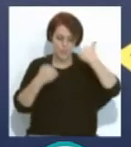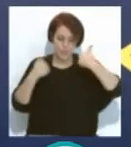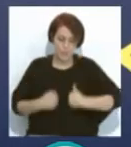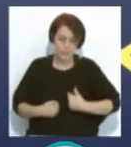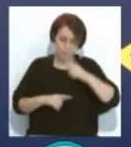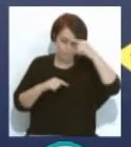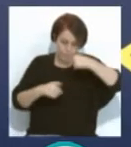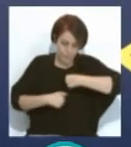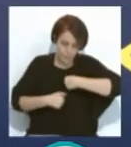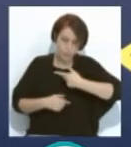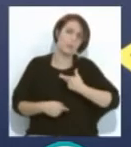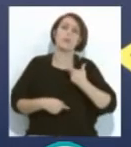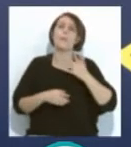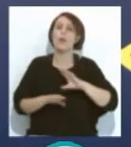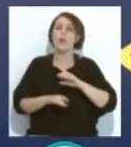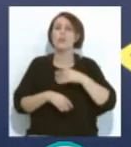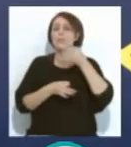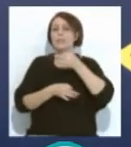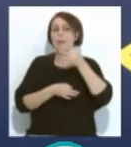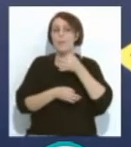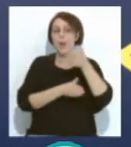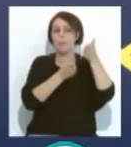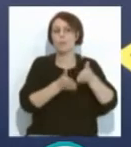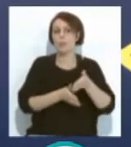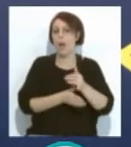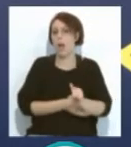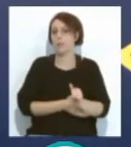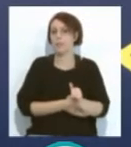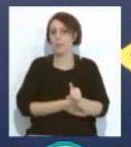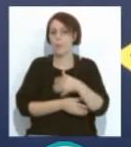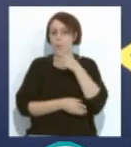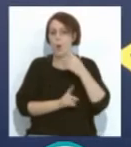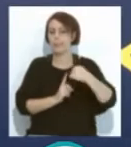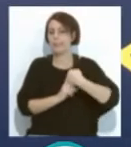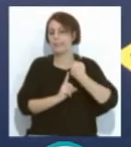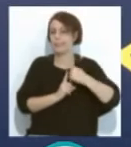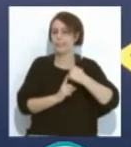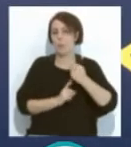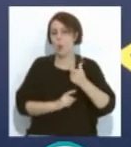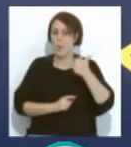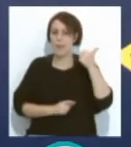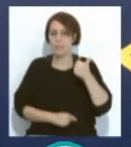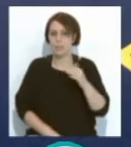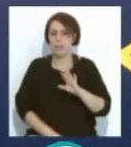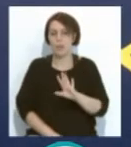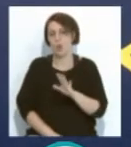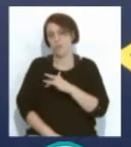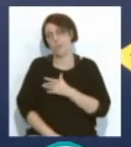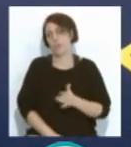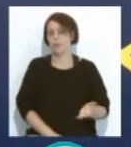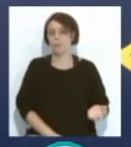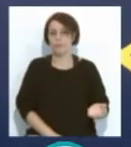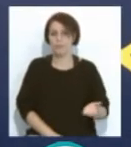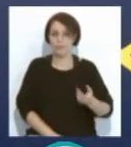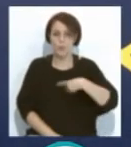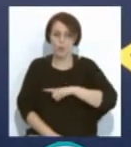obviamente que siempre es bueno tener a alguien porque al final te aprieta un poquito más las tuercas, pero bueno, hay que